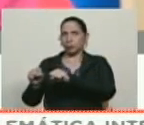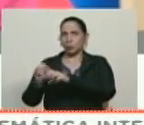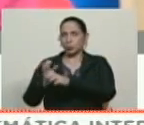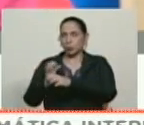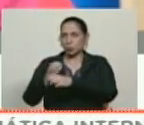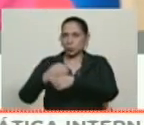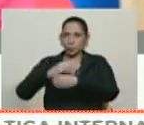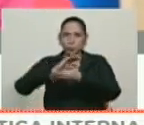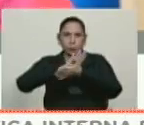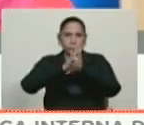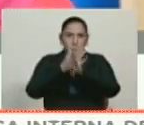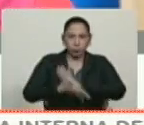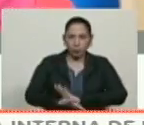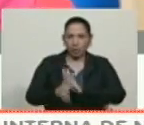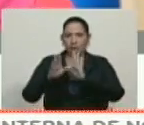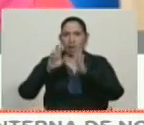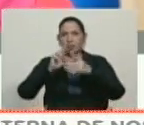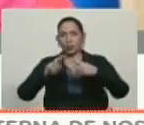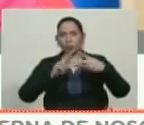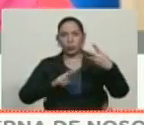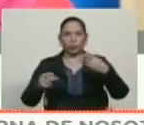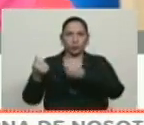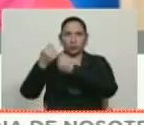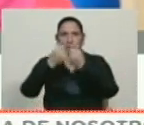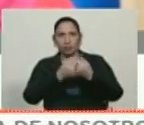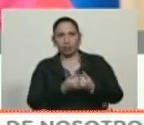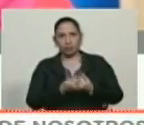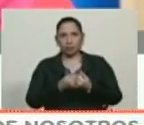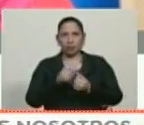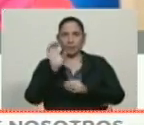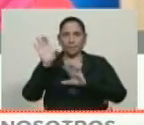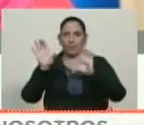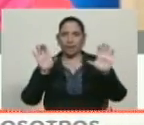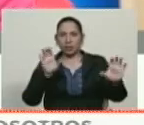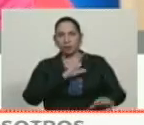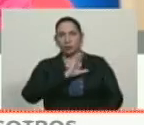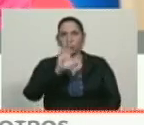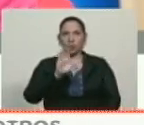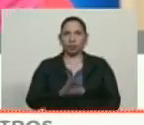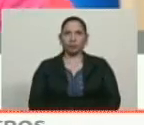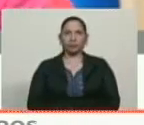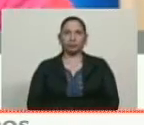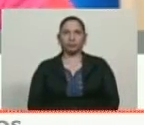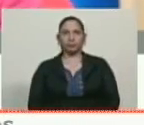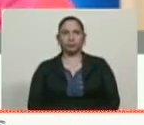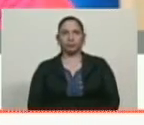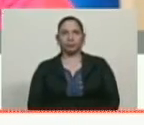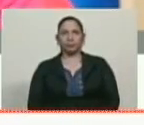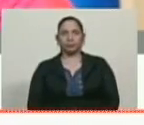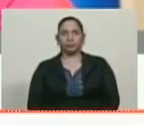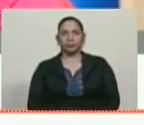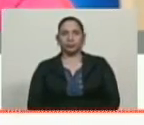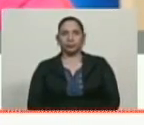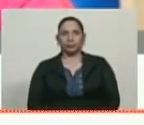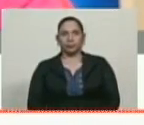de expoliar los recursos financieros y económicos de los países soberanos. Gracias.